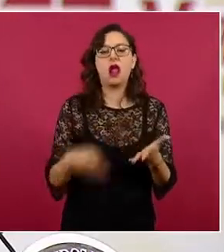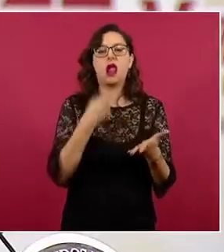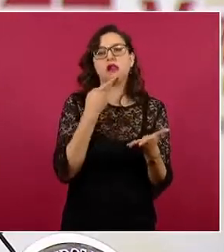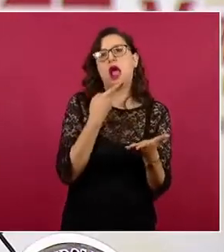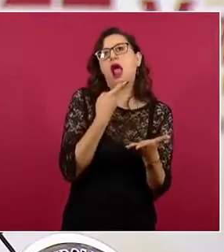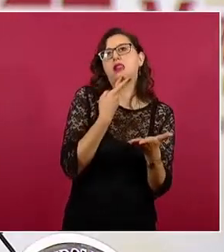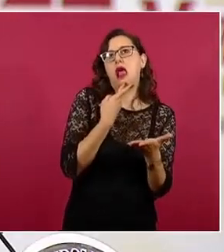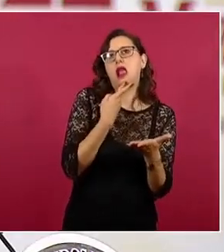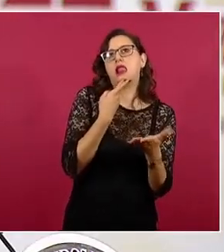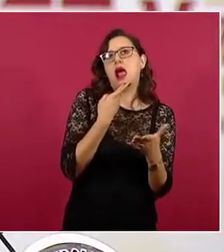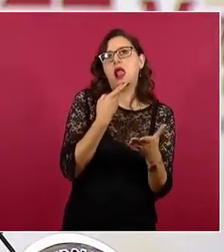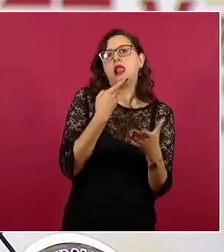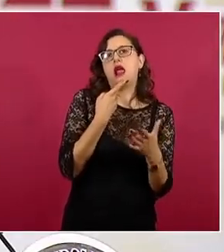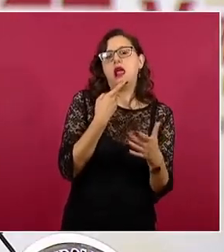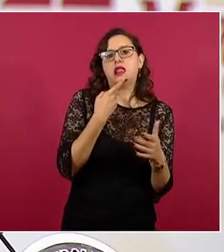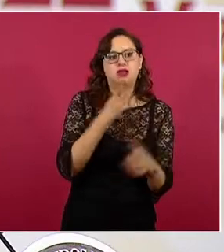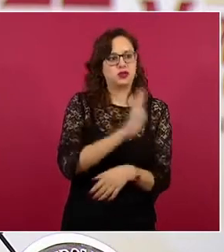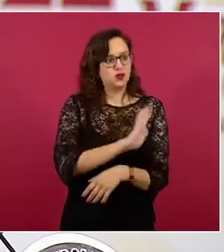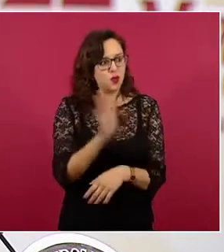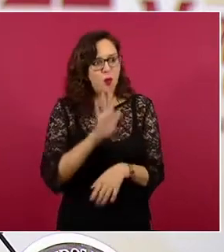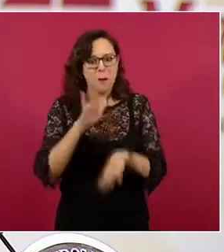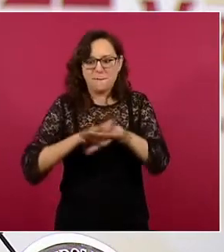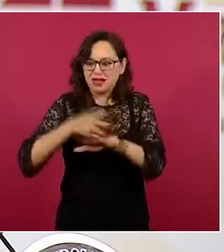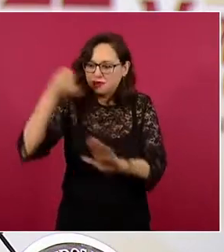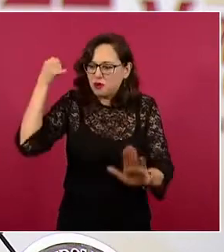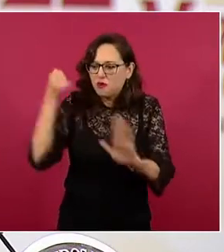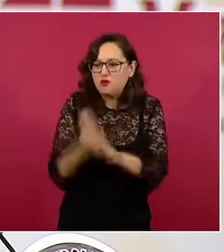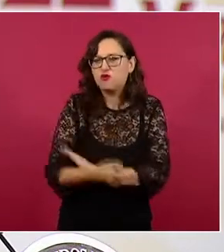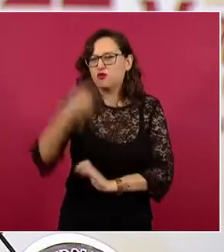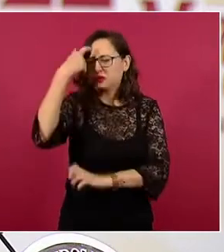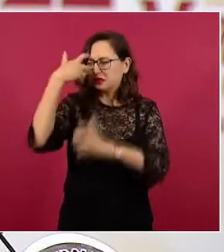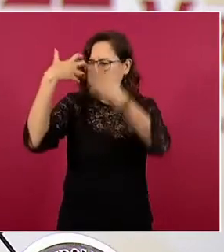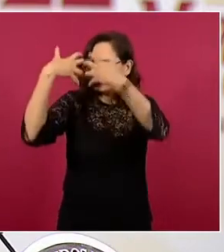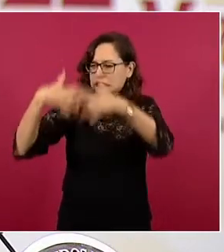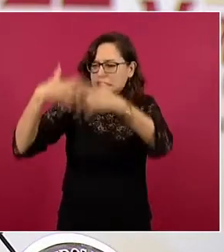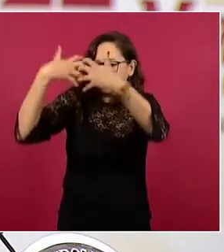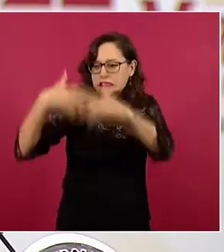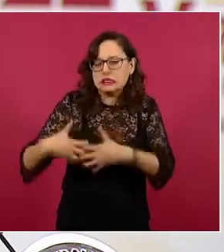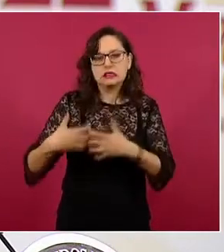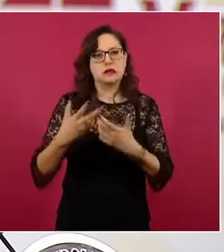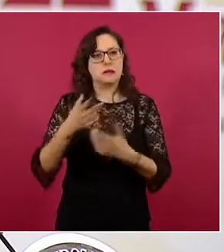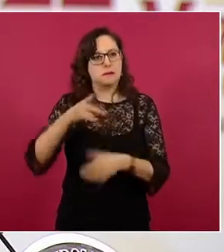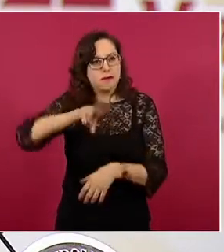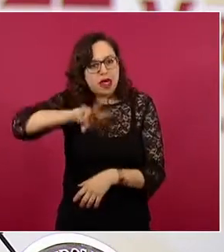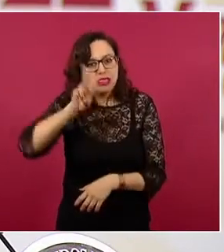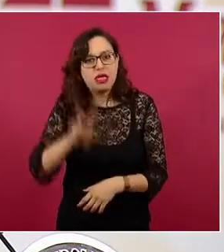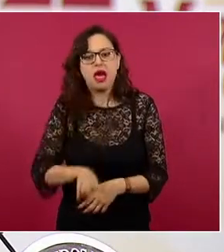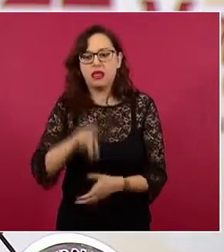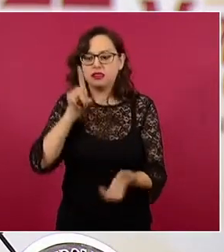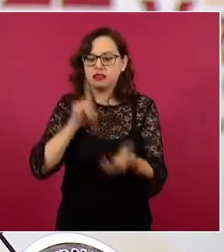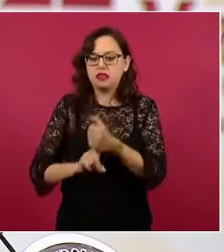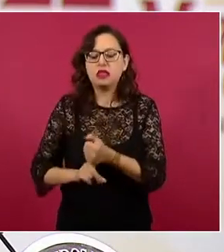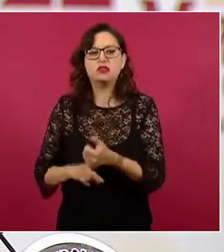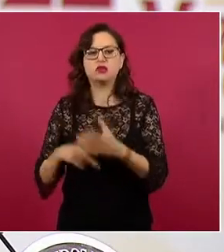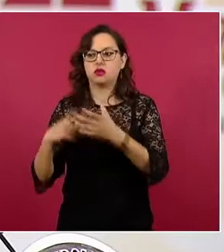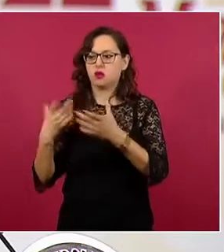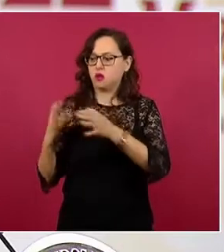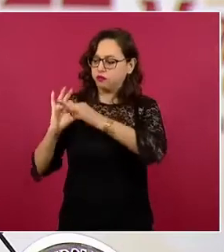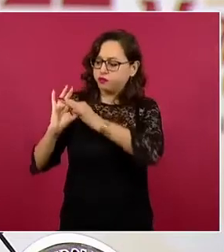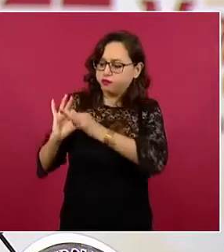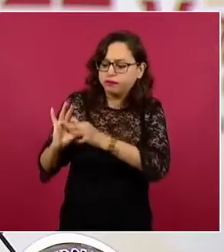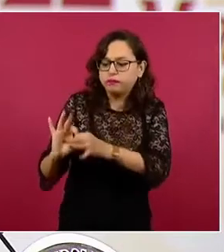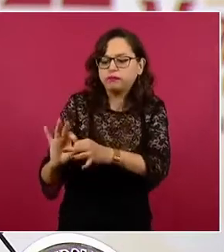una alfabetización funcional, en donde los procesos de aprendizaje sean continuos, sin fragmentarse,